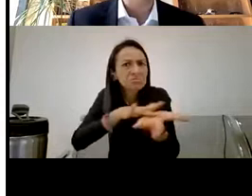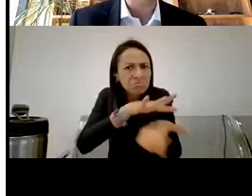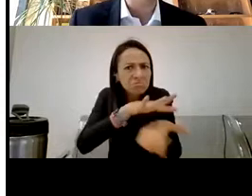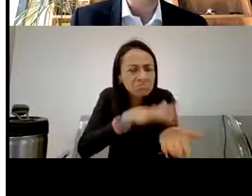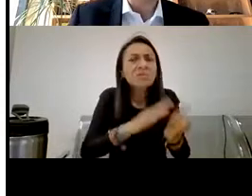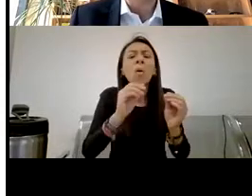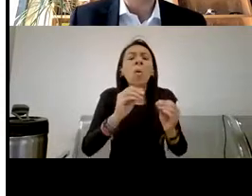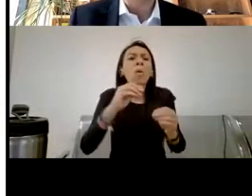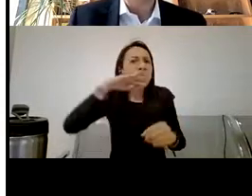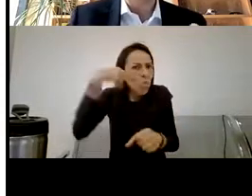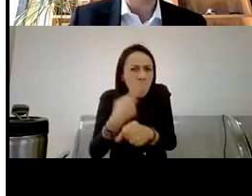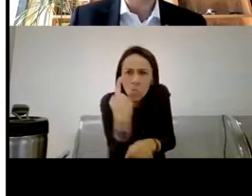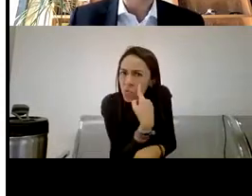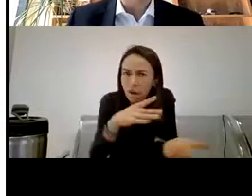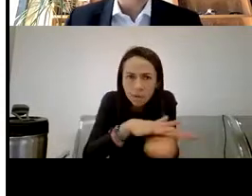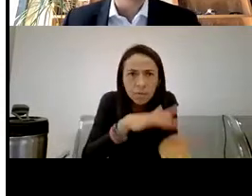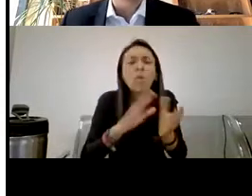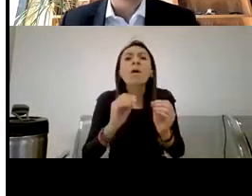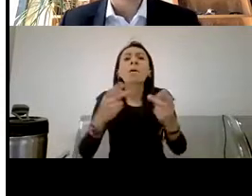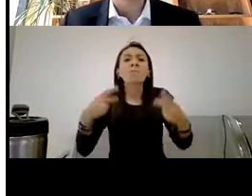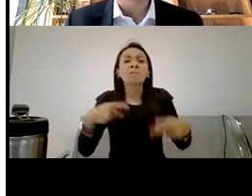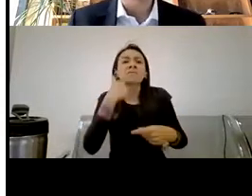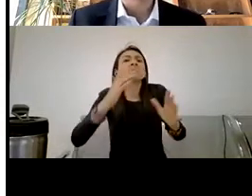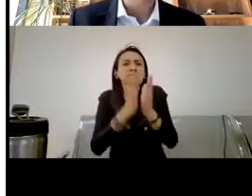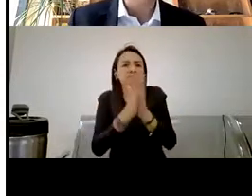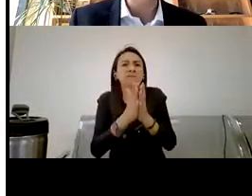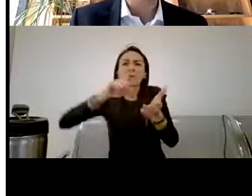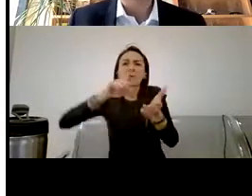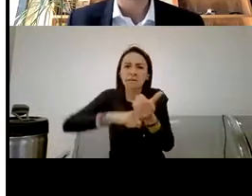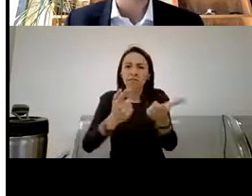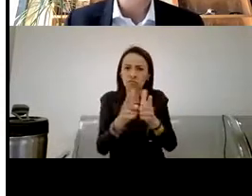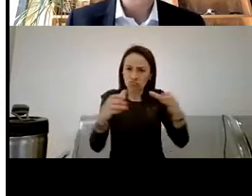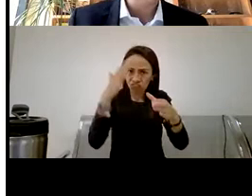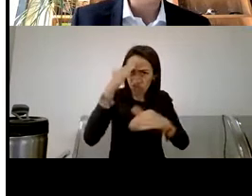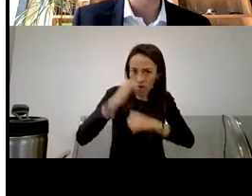y son organizaciones que también tienden más a la permanencia. Hay